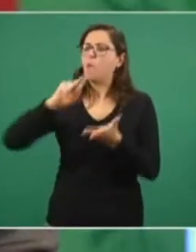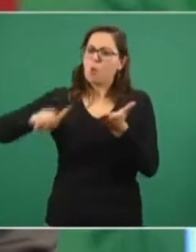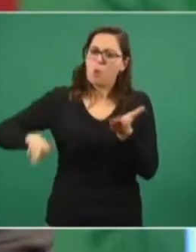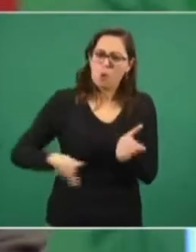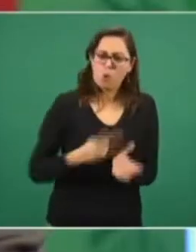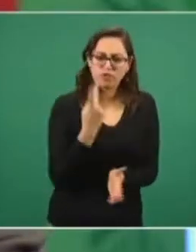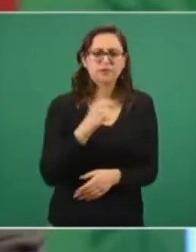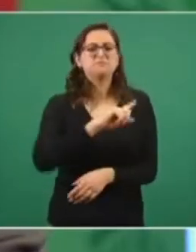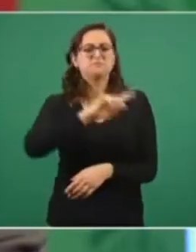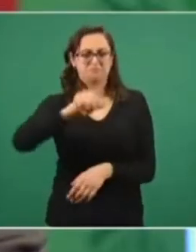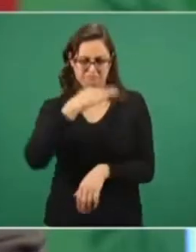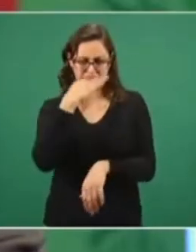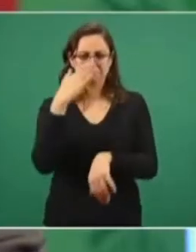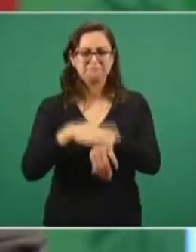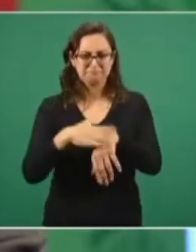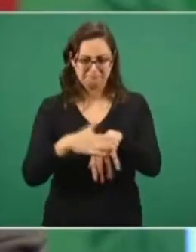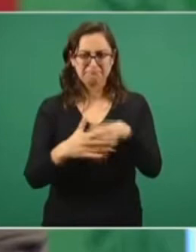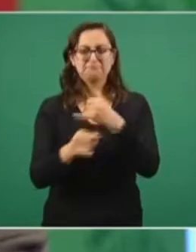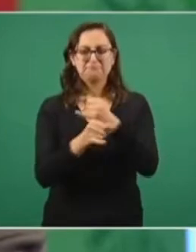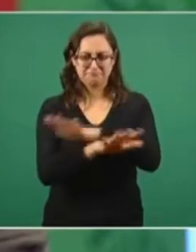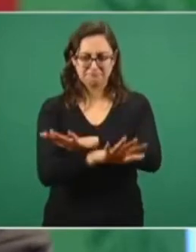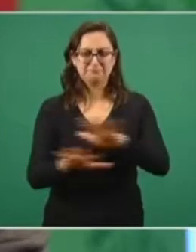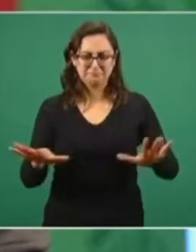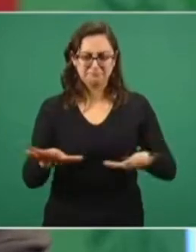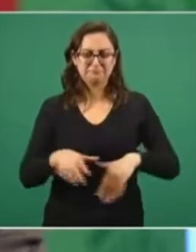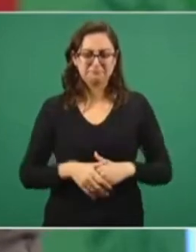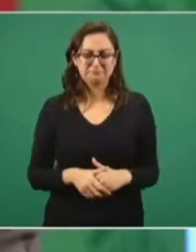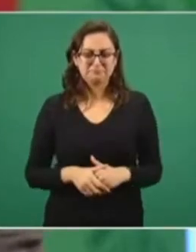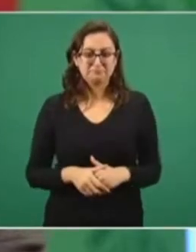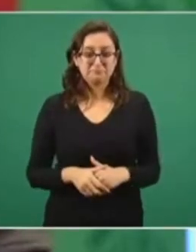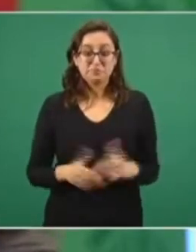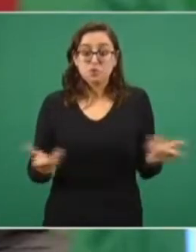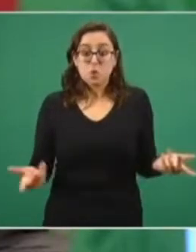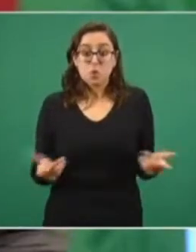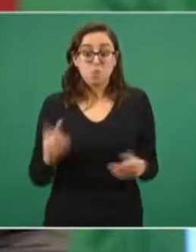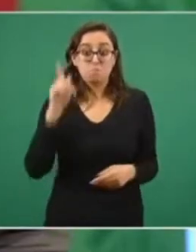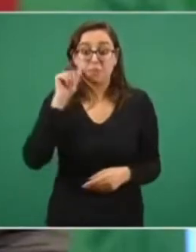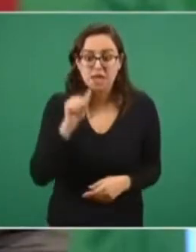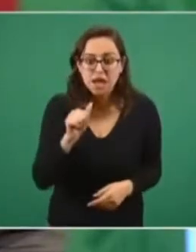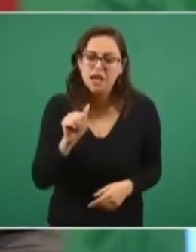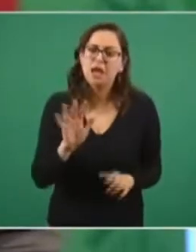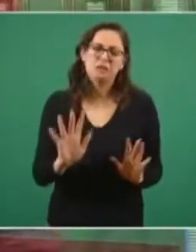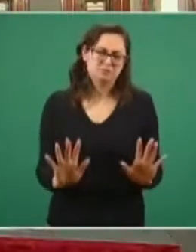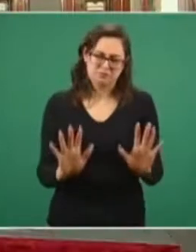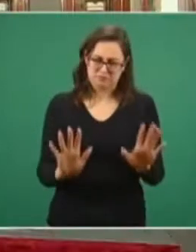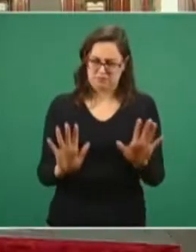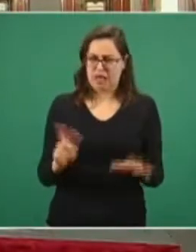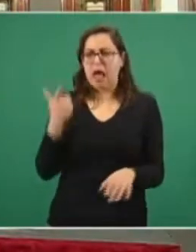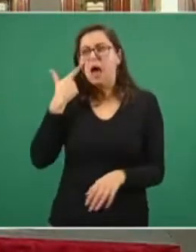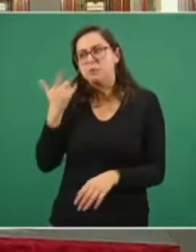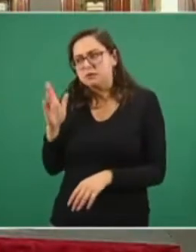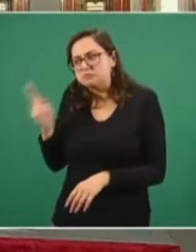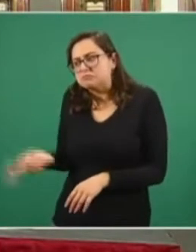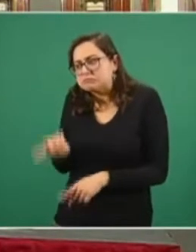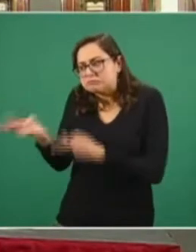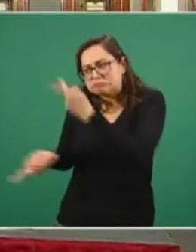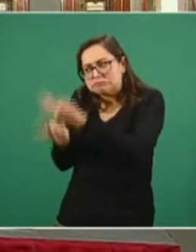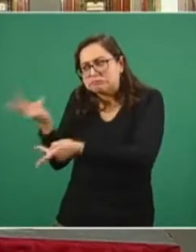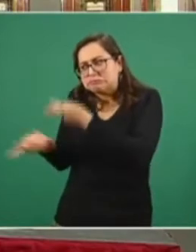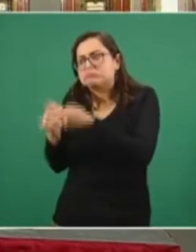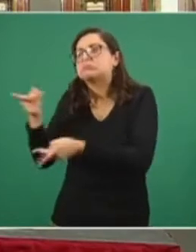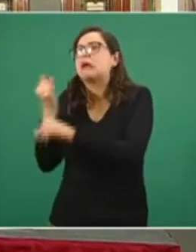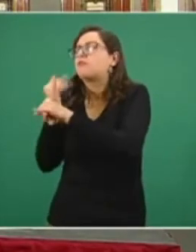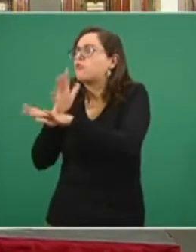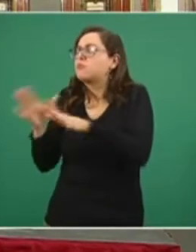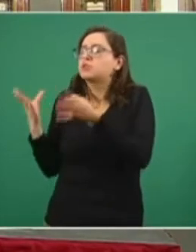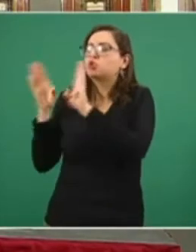lo comentamos en los próximos días. No prometo que necesariamente mañana, vamos a ver qué información tienen los grupos técnicos